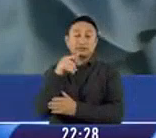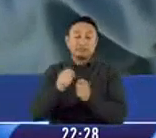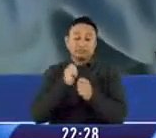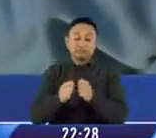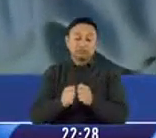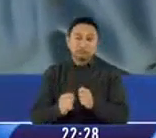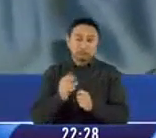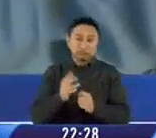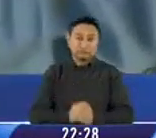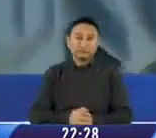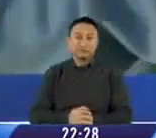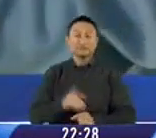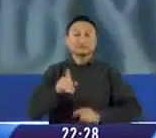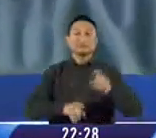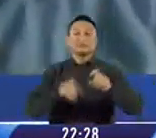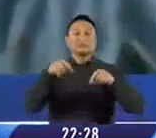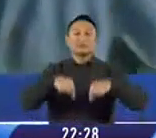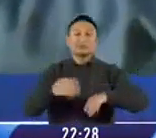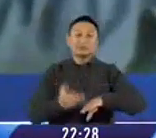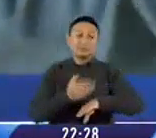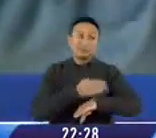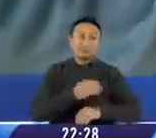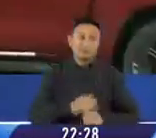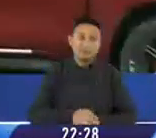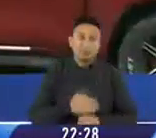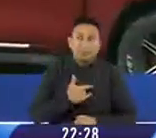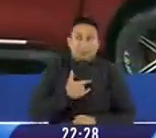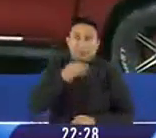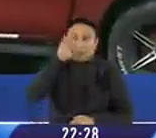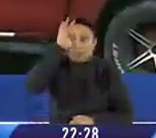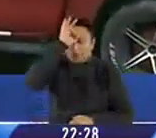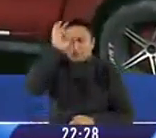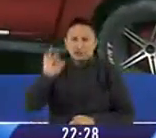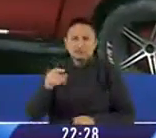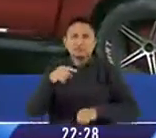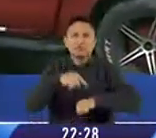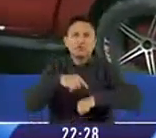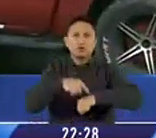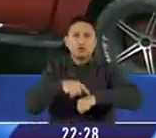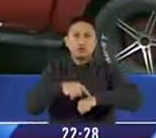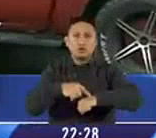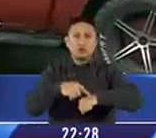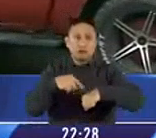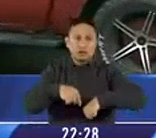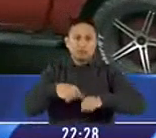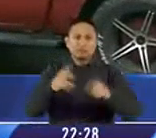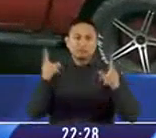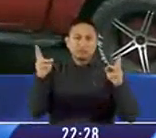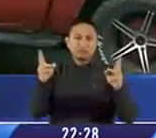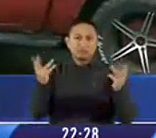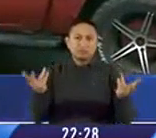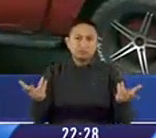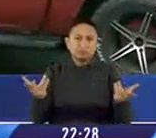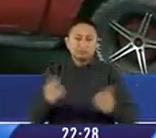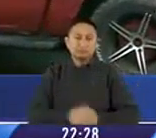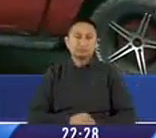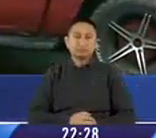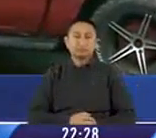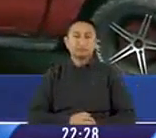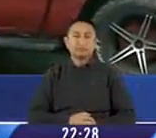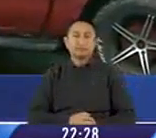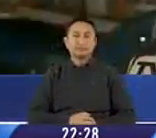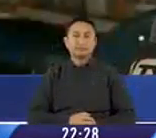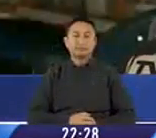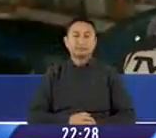fósforos. Algunos clientes se adelantaron porque no conocían de manera precisa el cronograma de corte del servicio eléctrico en su